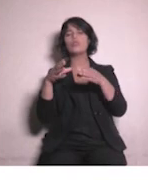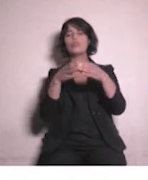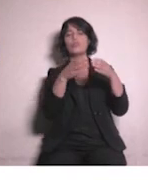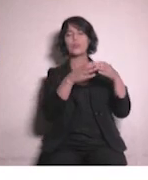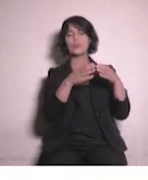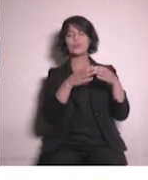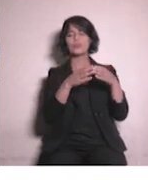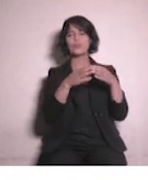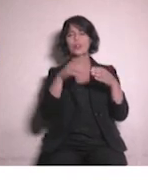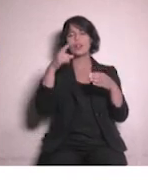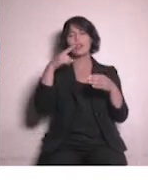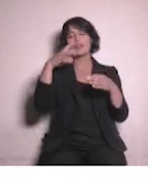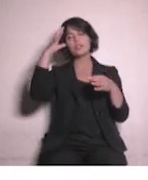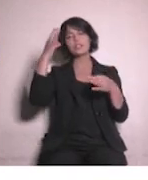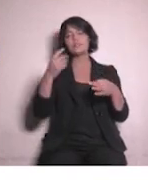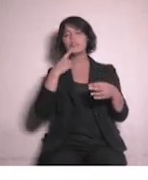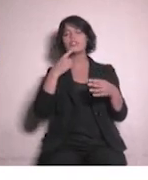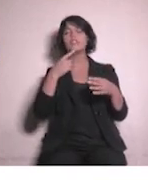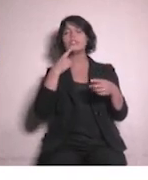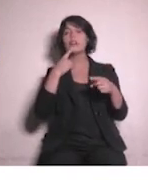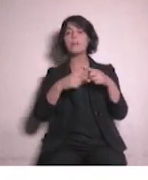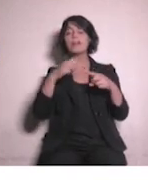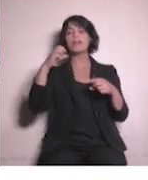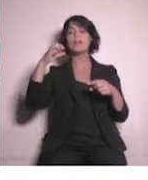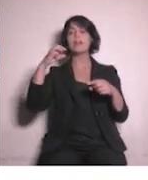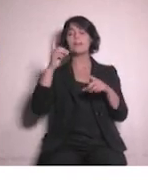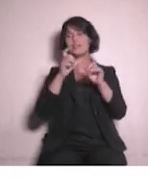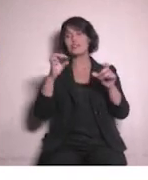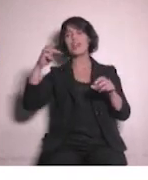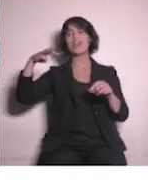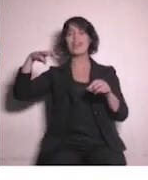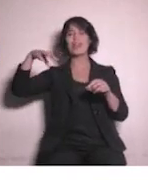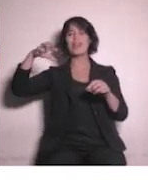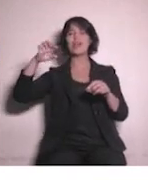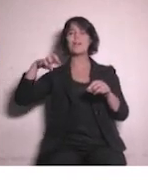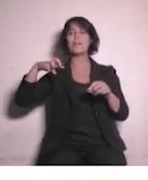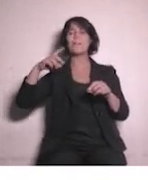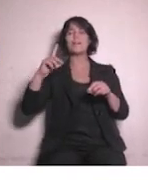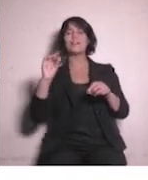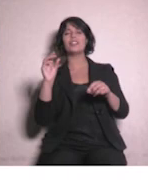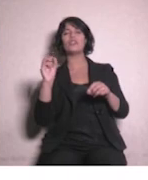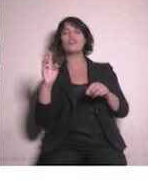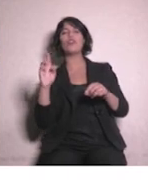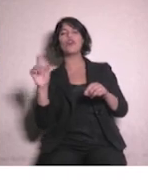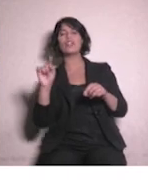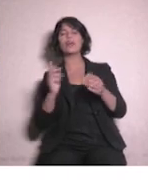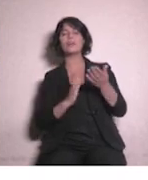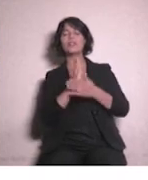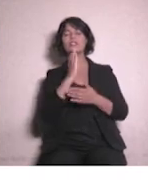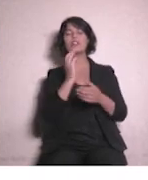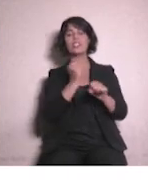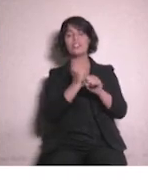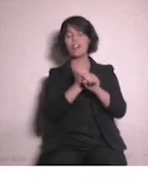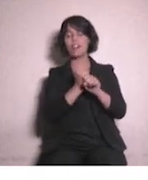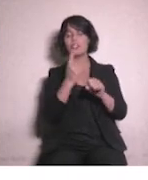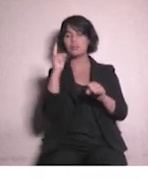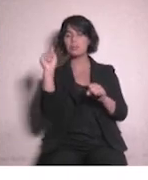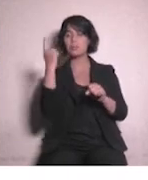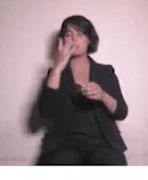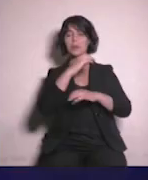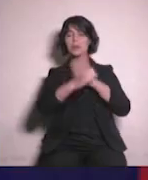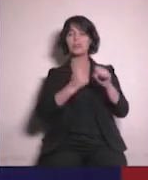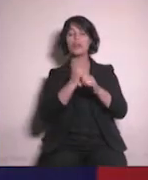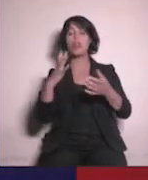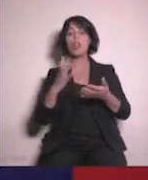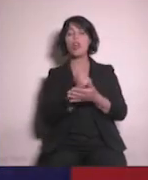que decidimos llamar emprendedores, son aquellos que empezaron a cotizar y a trabajar en su vida laboral en sus primeros años, logran